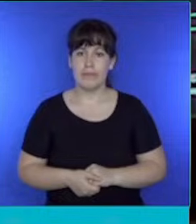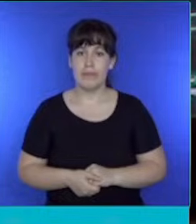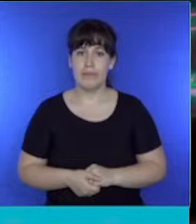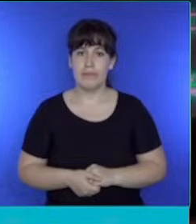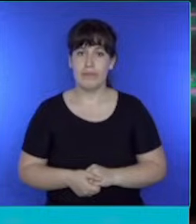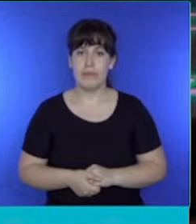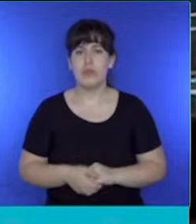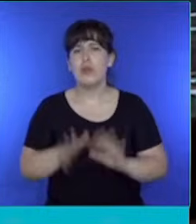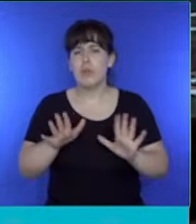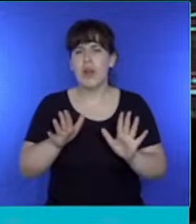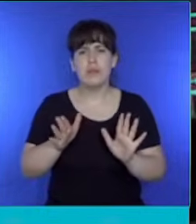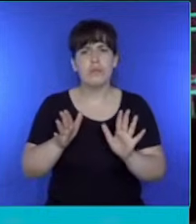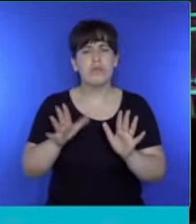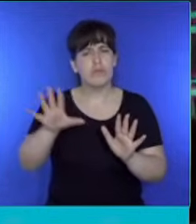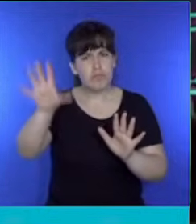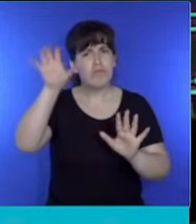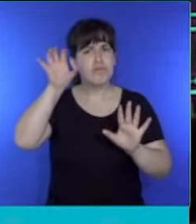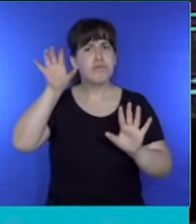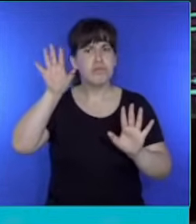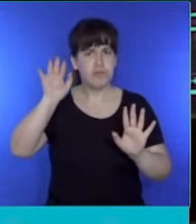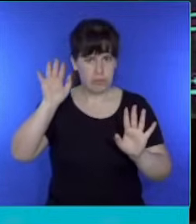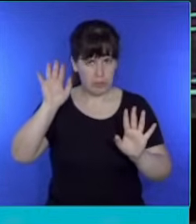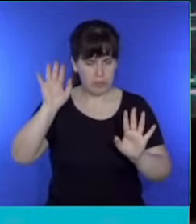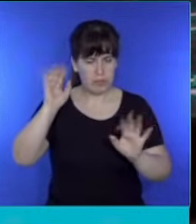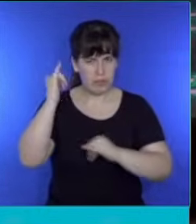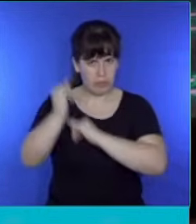Voy a hacer un poco de memoria.